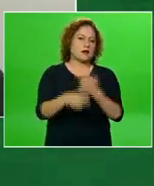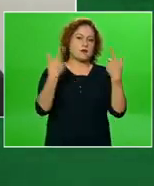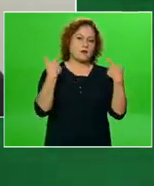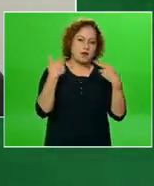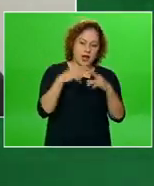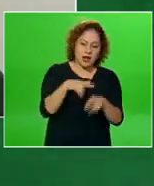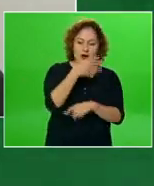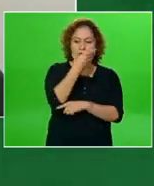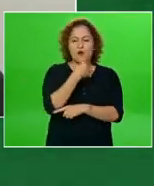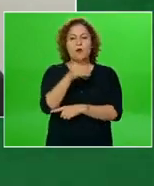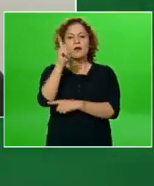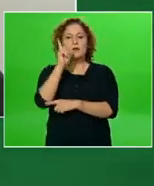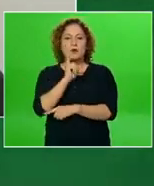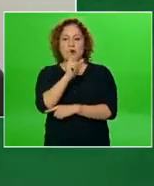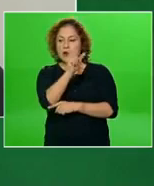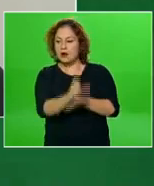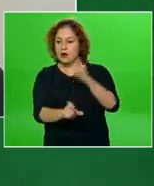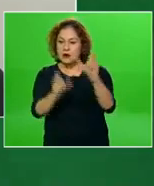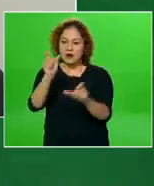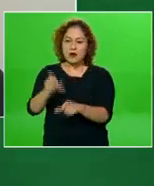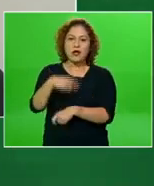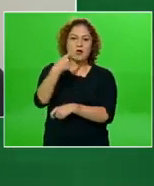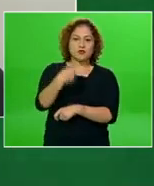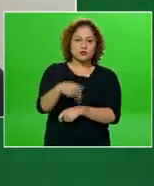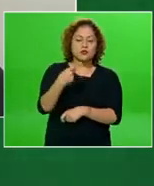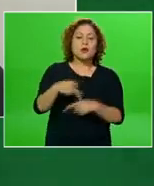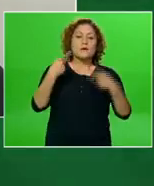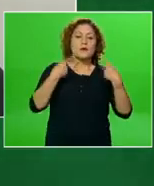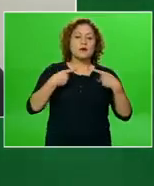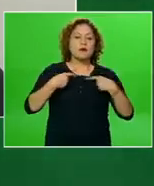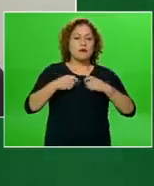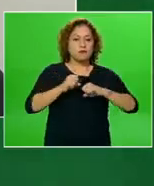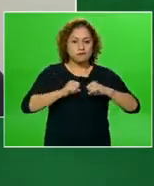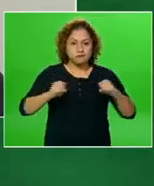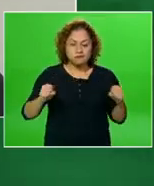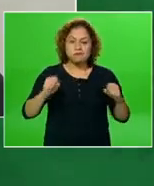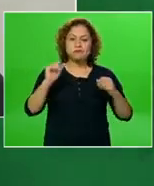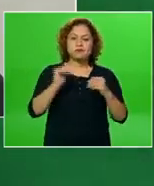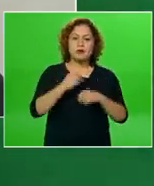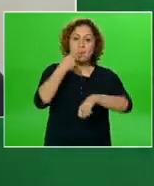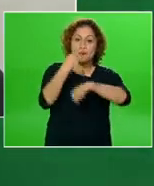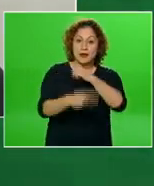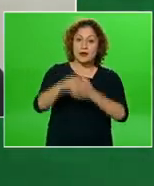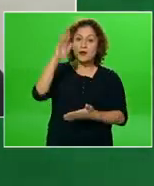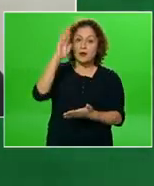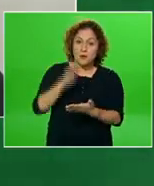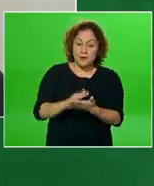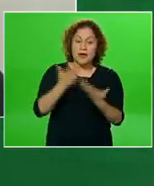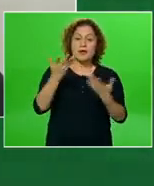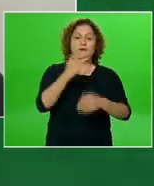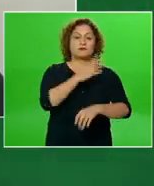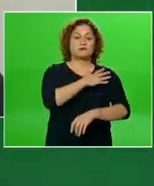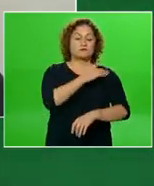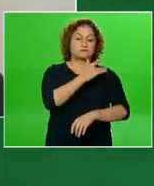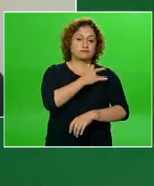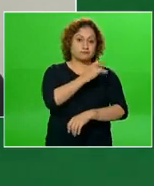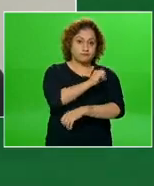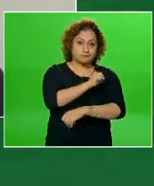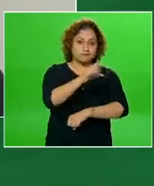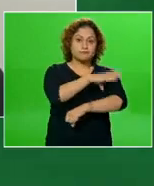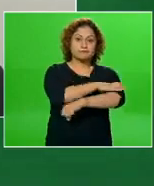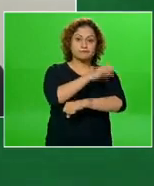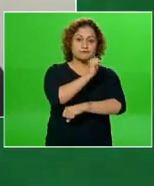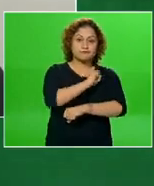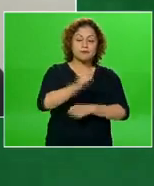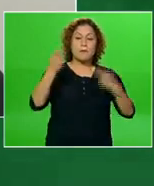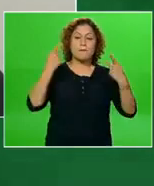sobrepeso obesidad diabetes e hipertensión alguna inmunosupresión estar embarazadas tener